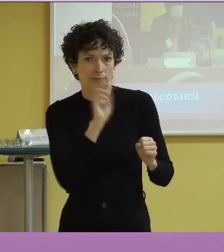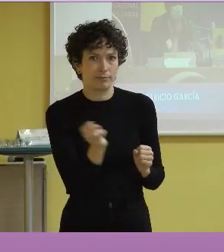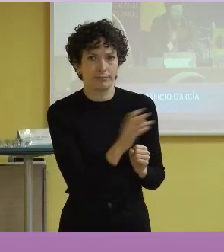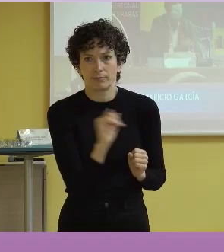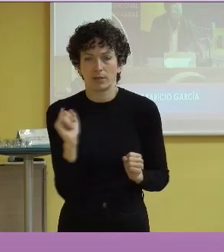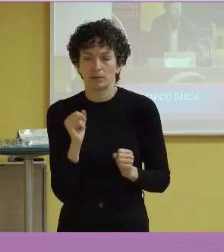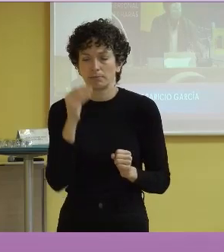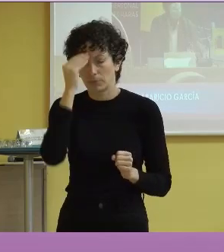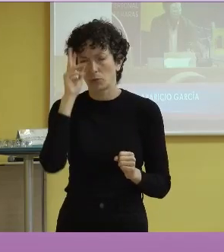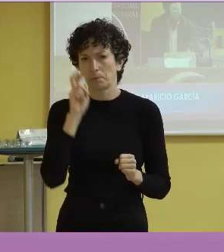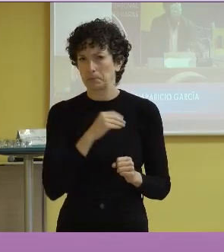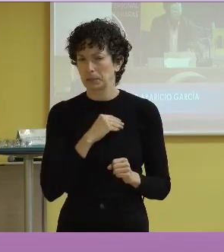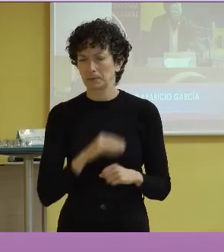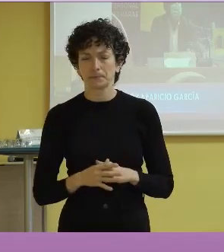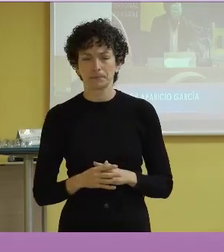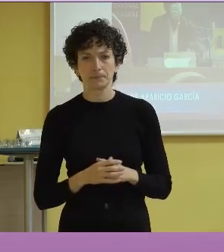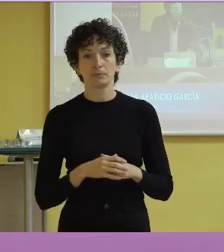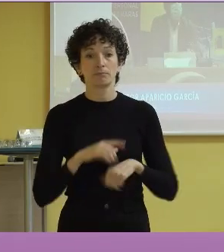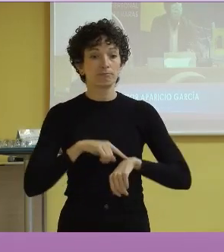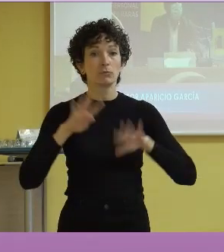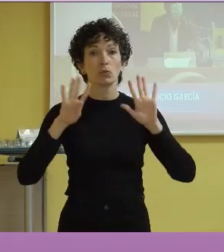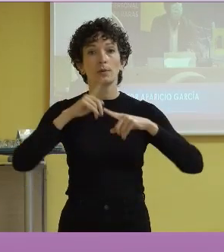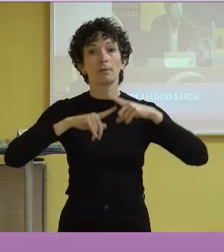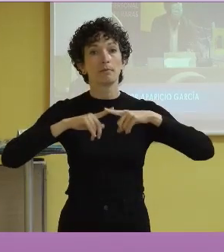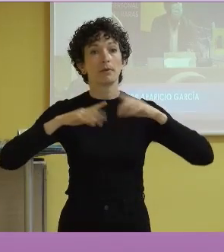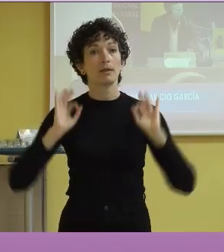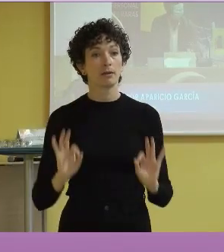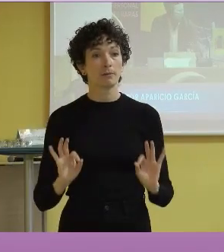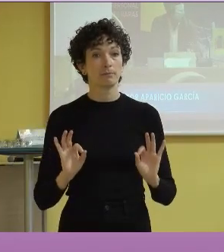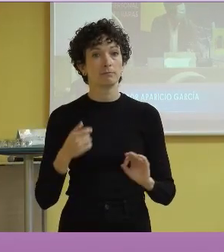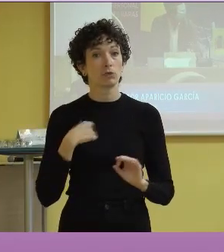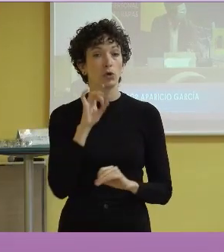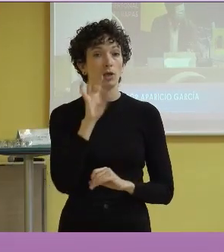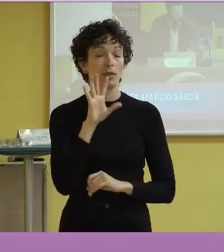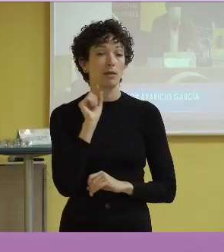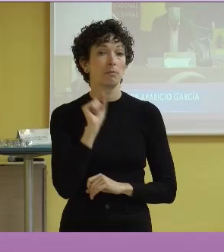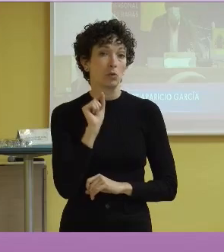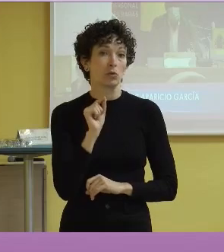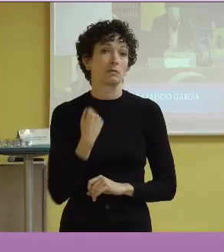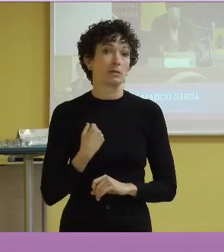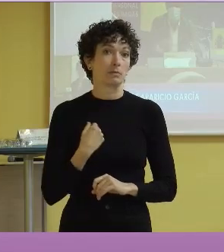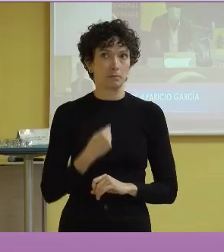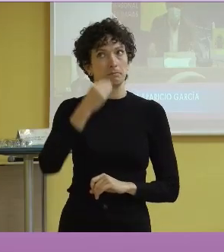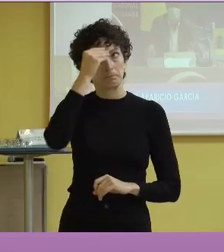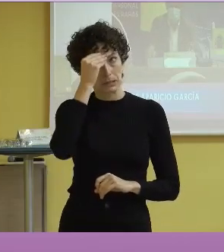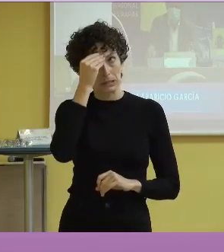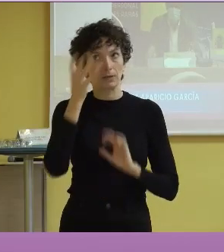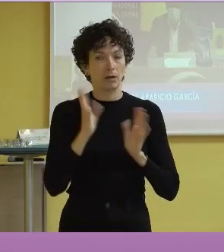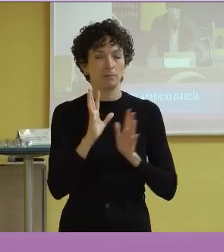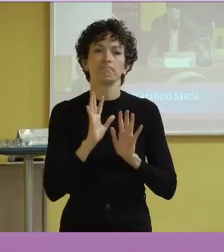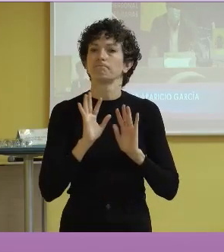pena. Bueno, pues 9:30. Yo ya en 15 minutos, que era lo que tenía un poco asignado,